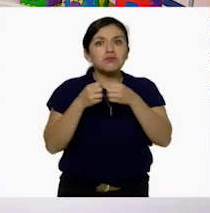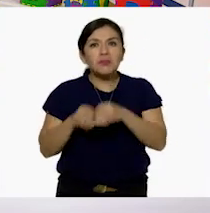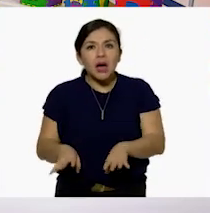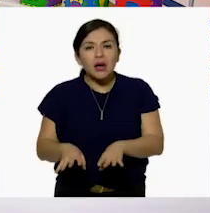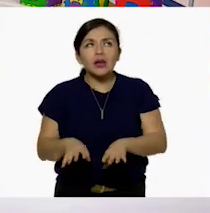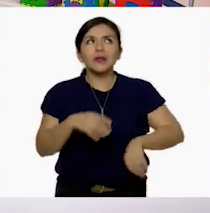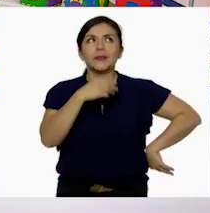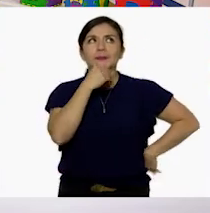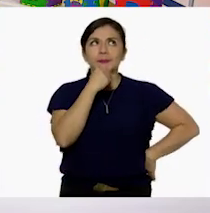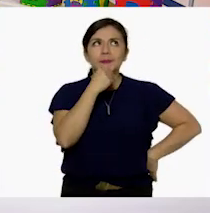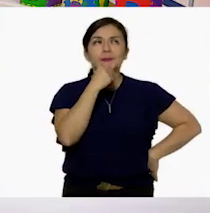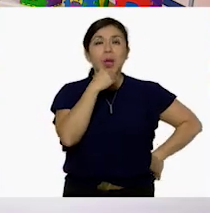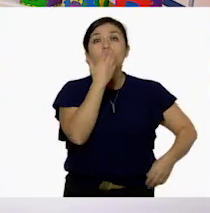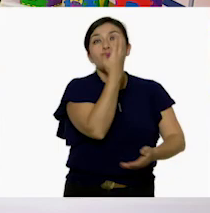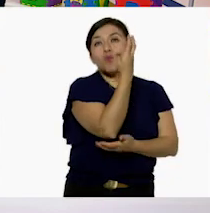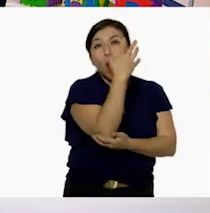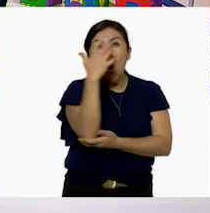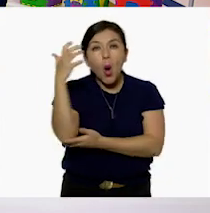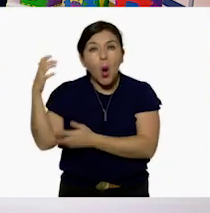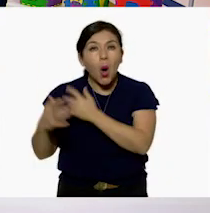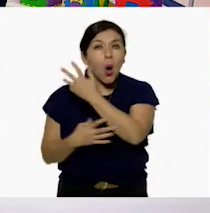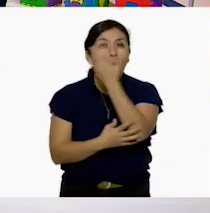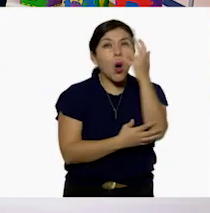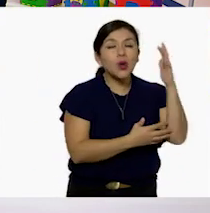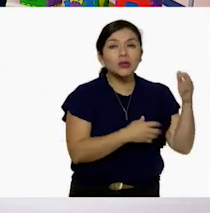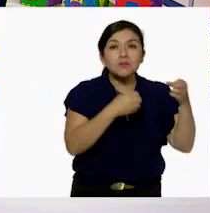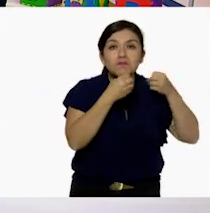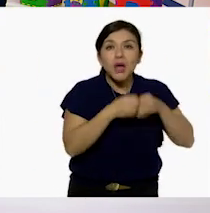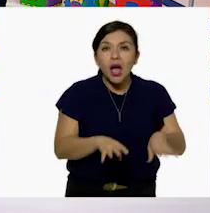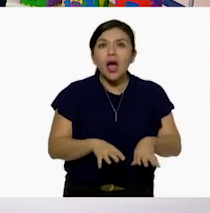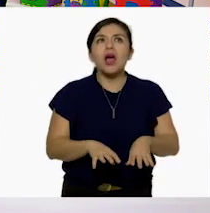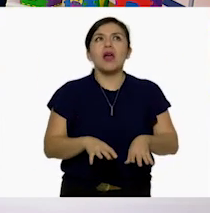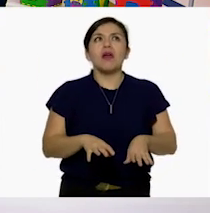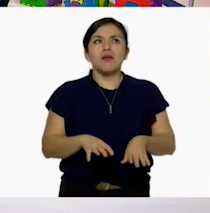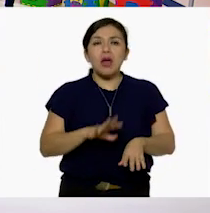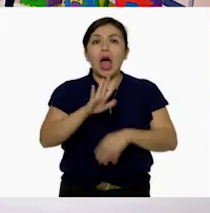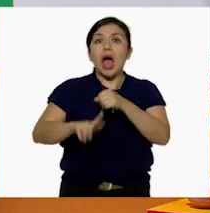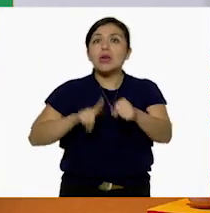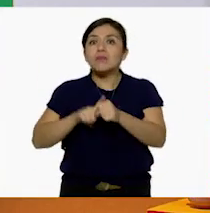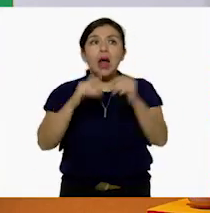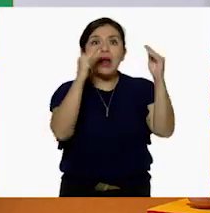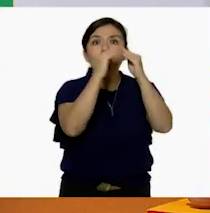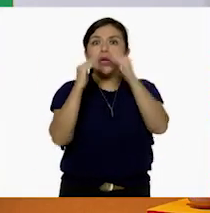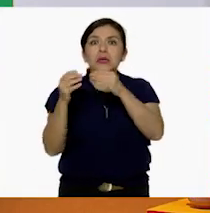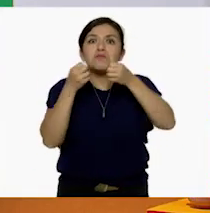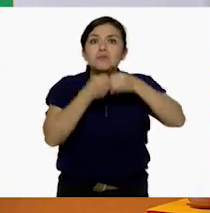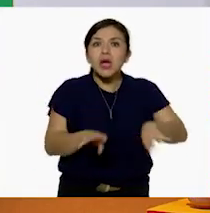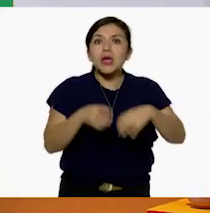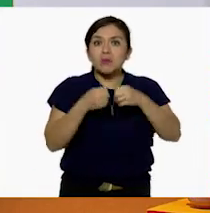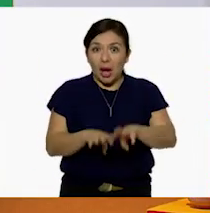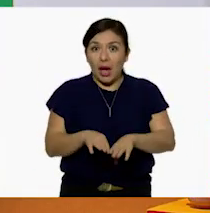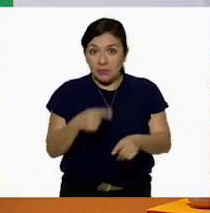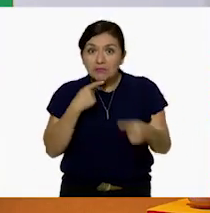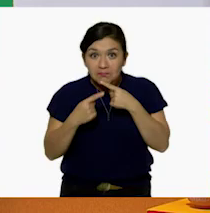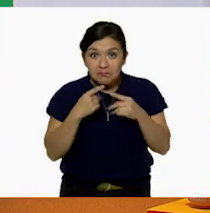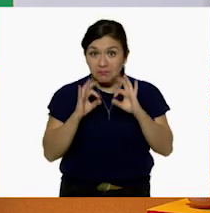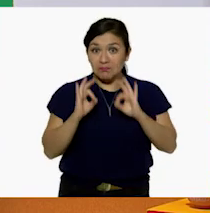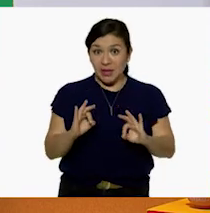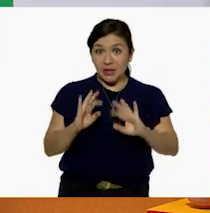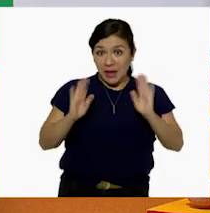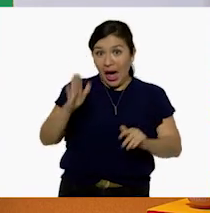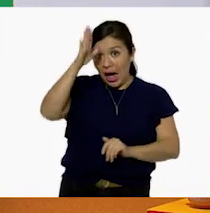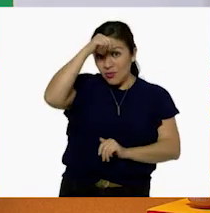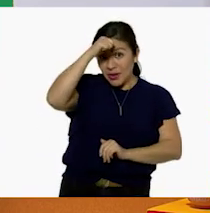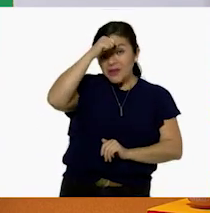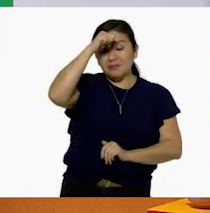Ah, claro, bosques y la casa de los... Claro, la casa de los animales. Muy bien, estamos de acuerdo con eso. Perfecto. Muy